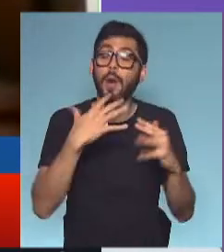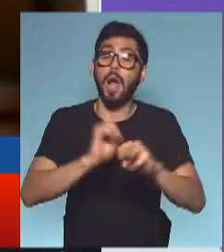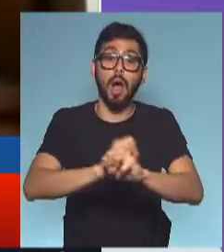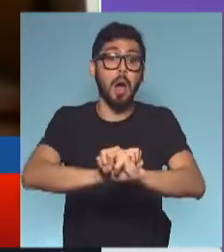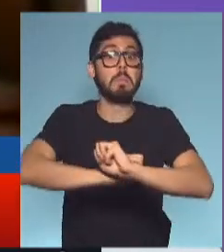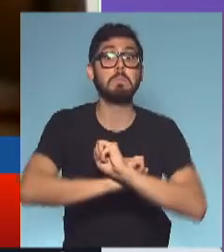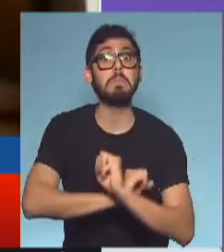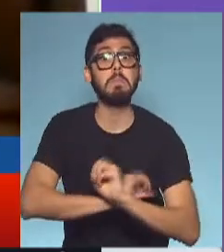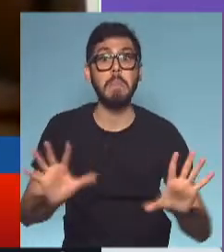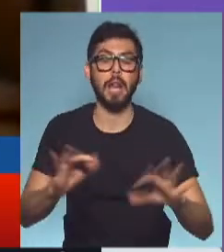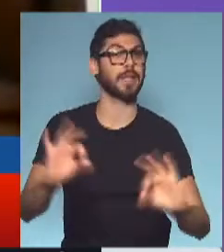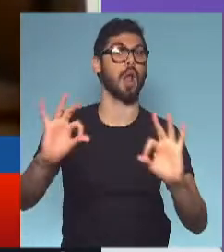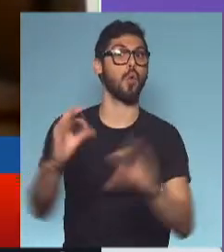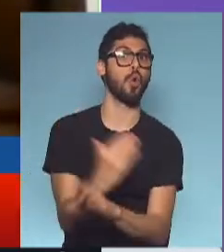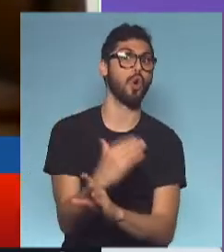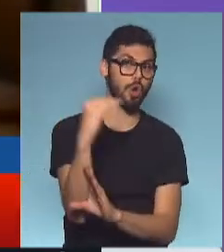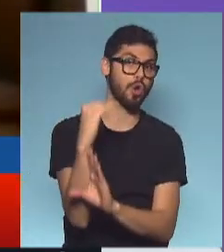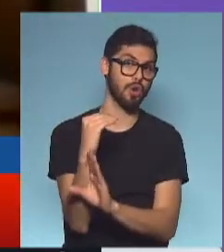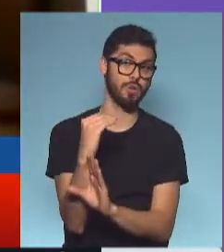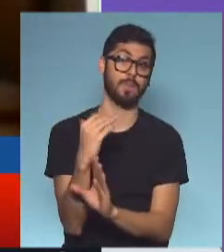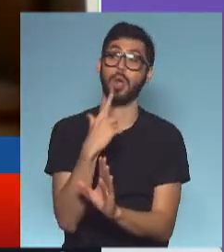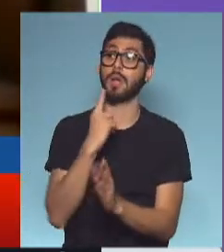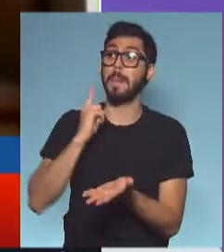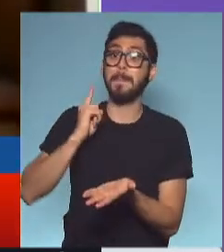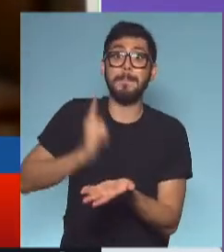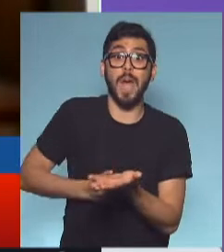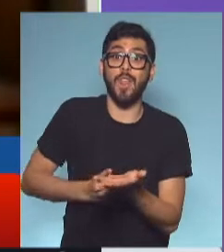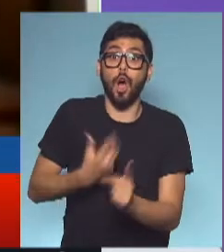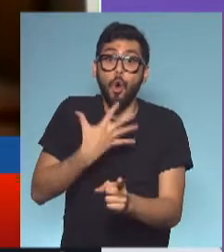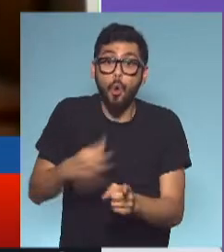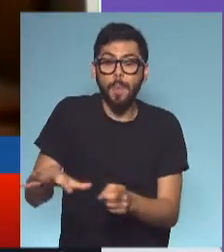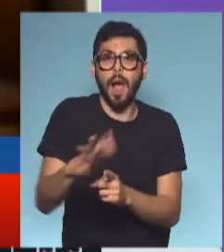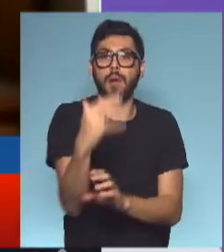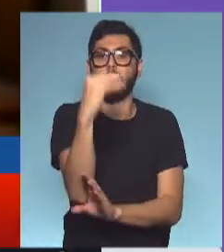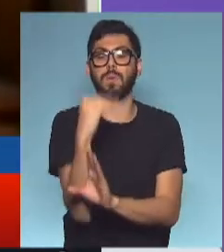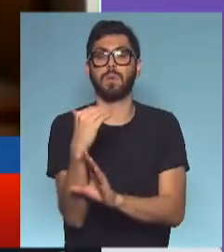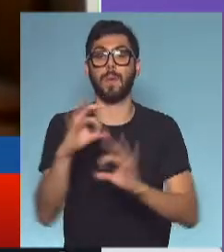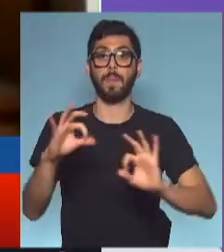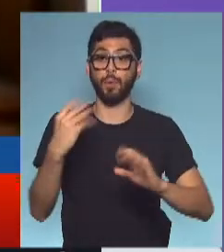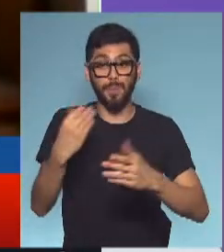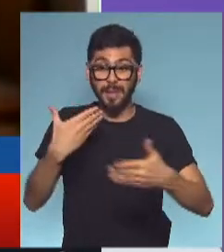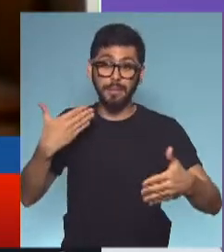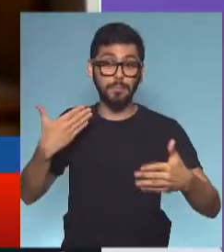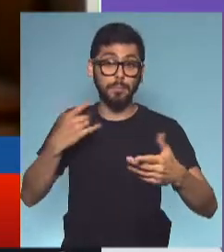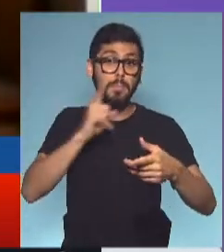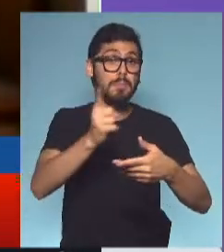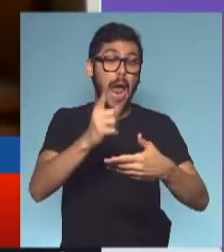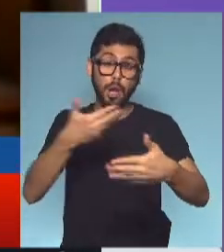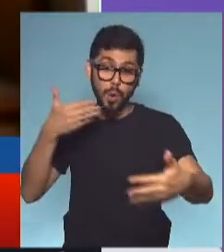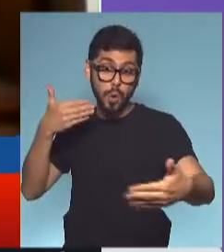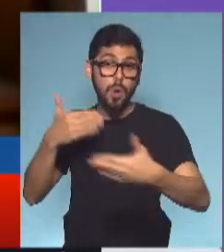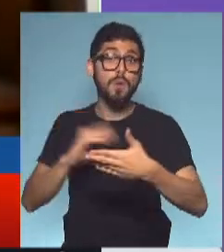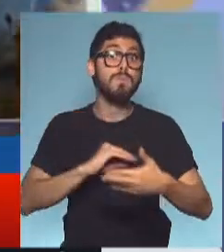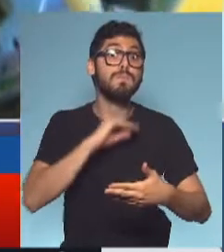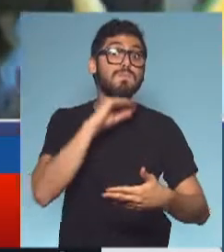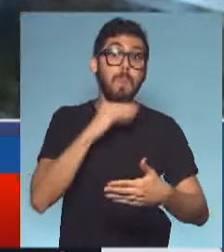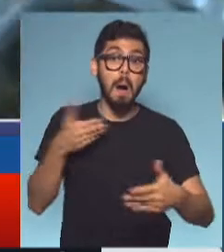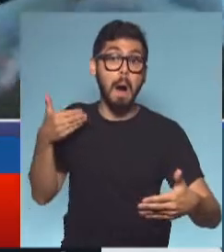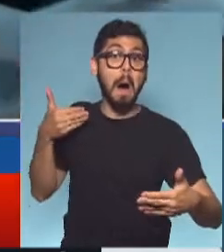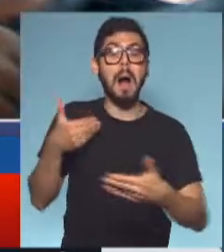hicimos con esas medidas, con la aplicación de esas medidas, es evitar un desastre, porque nos estábamos acercando muy peligrosamente al nivel de saturación